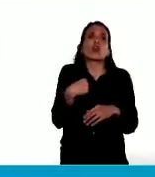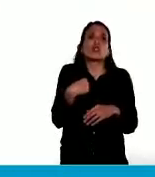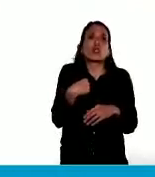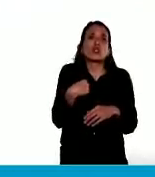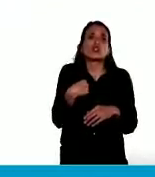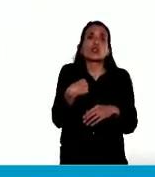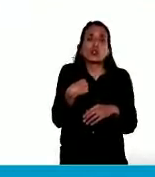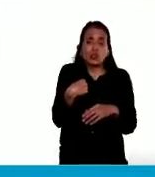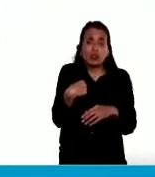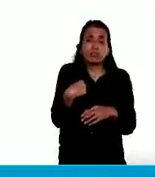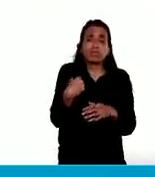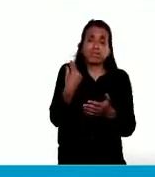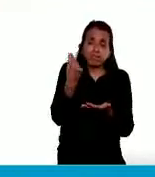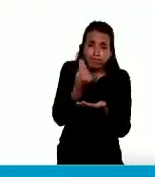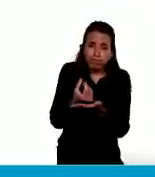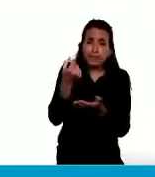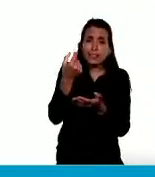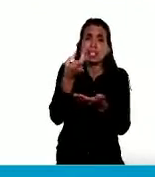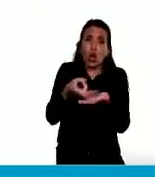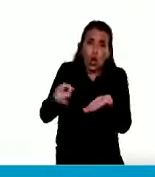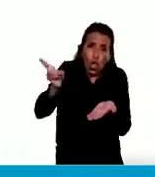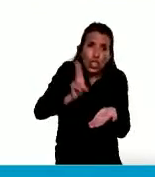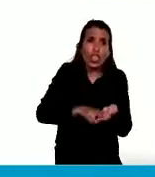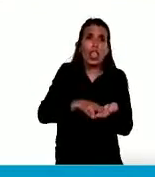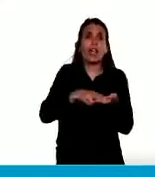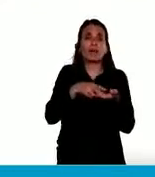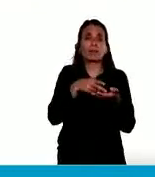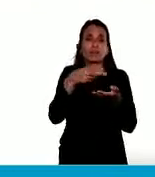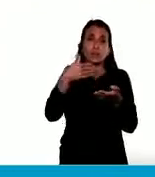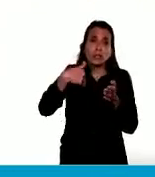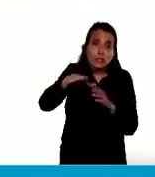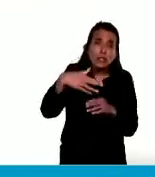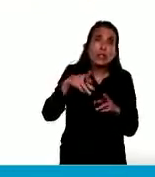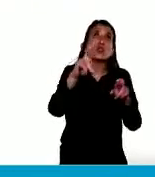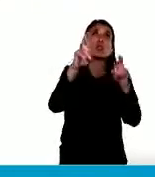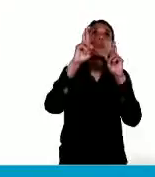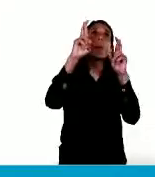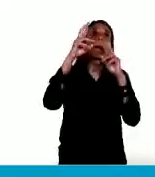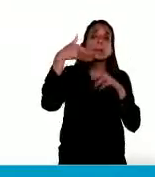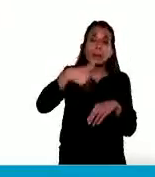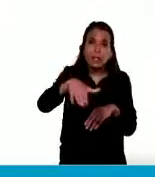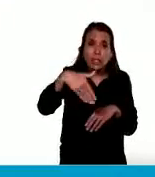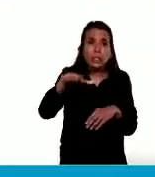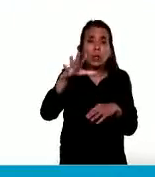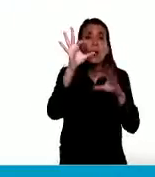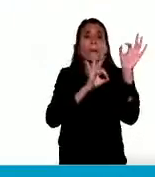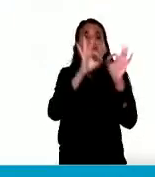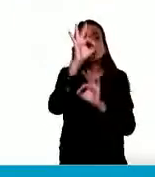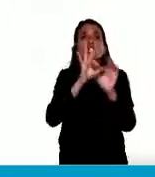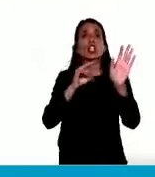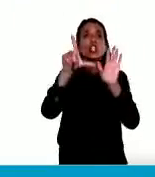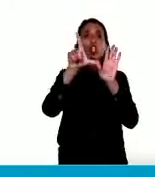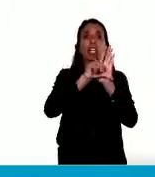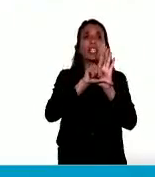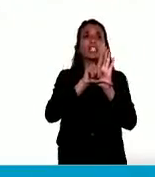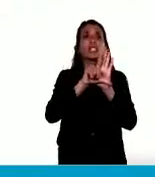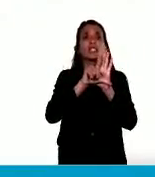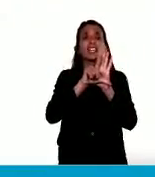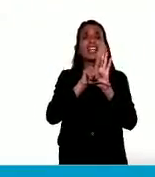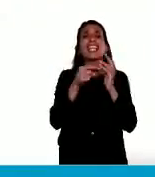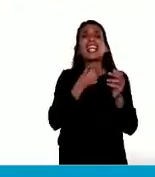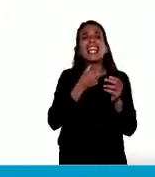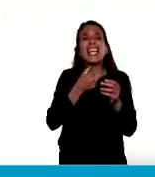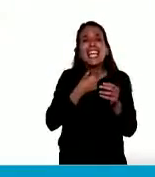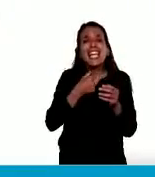esta Cámara, que espero que se dé pronto tratamiento, el 14 de agosto, un proyecto de ley donde queremos visibilizar